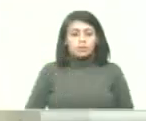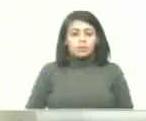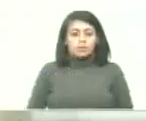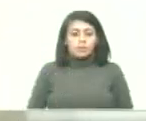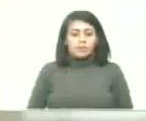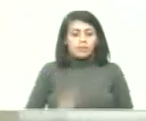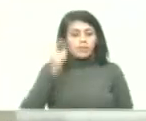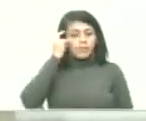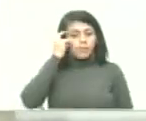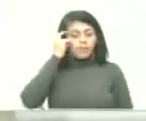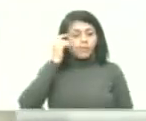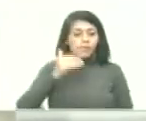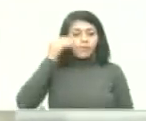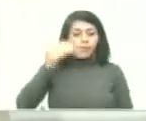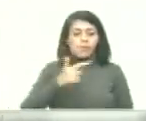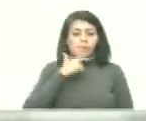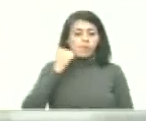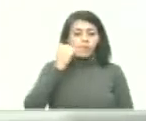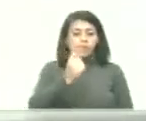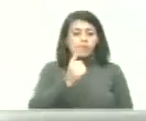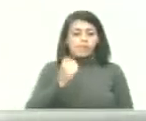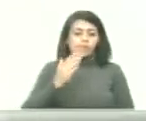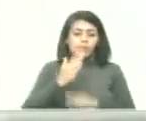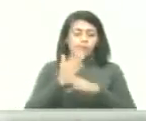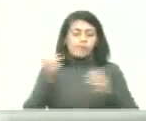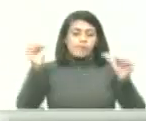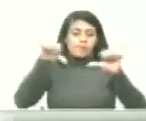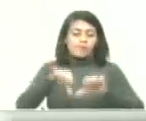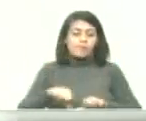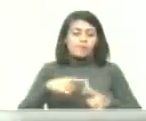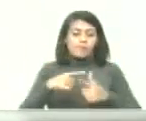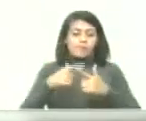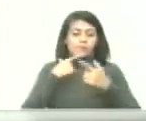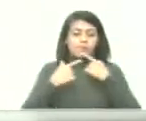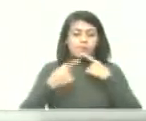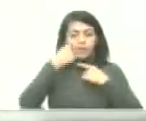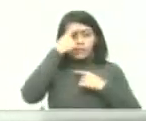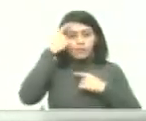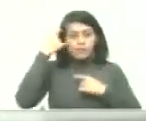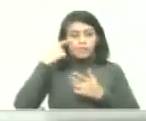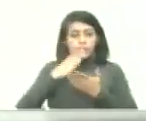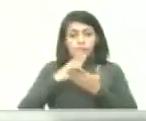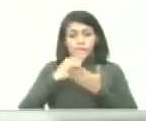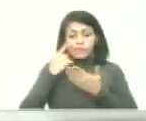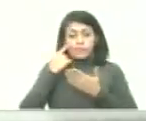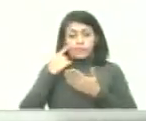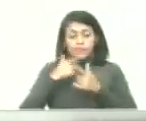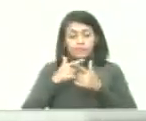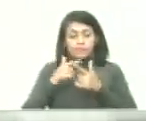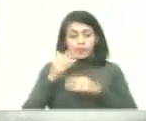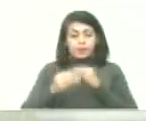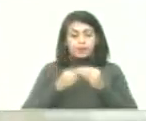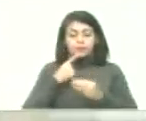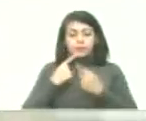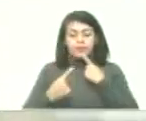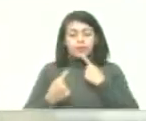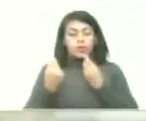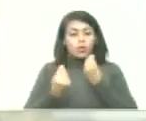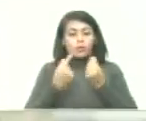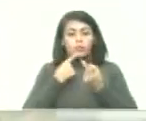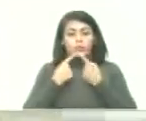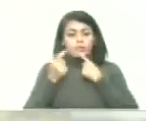días después del magnicidio en grado de frustración. Yo, como soy psiquiatra, siempre estoy pendiente no solamente de lo que se dice, sino de cómo